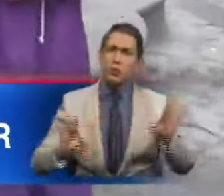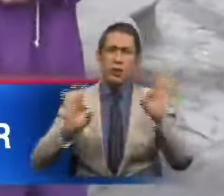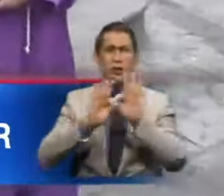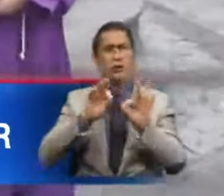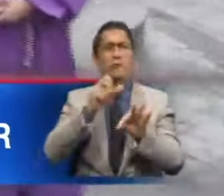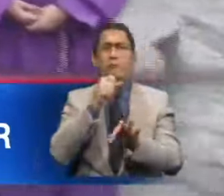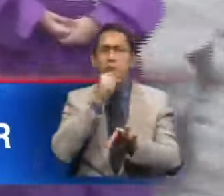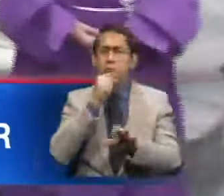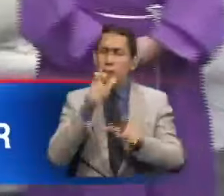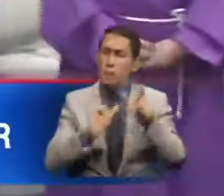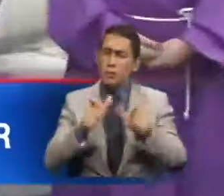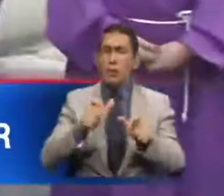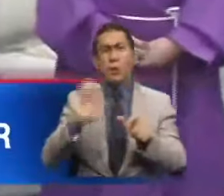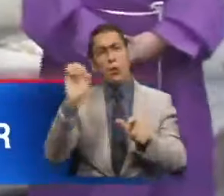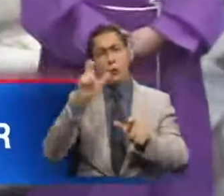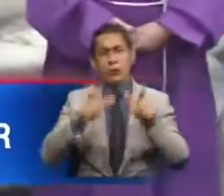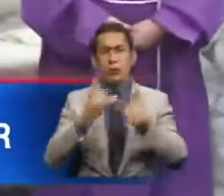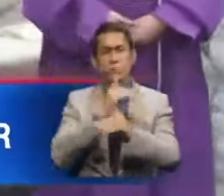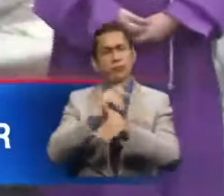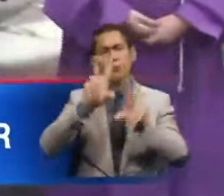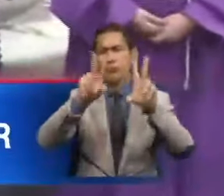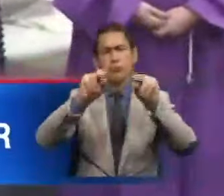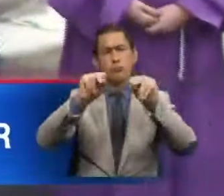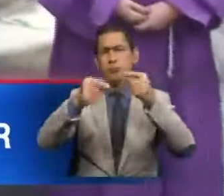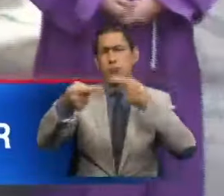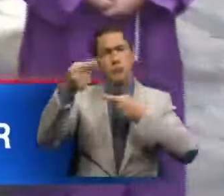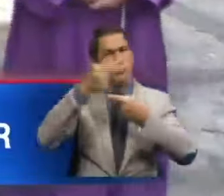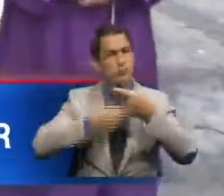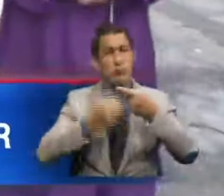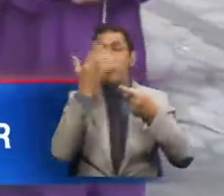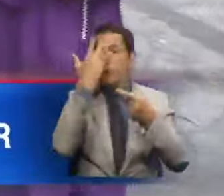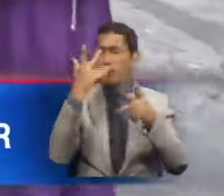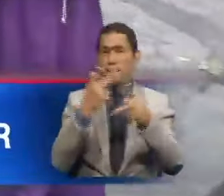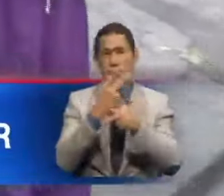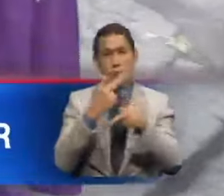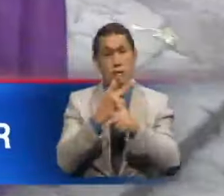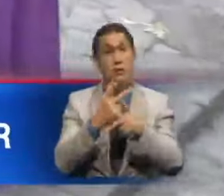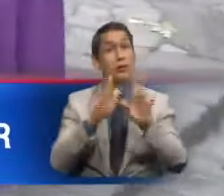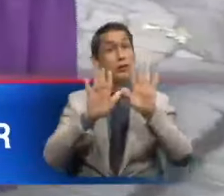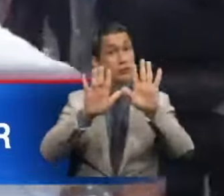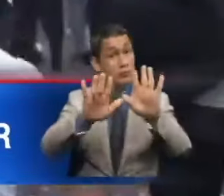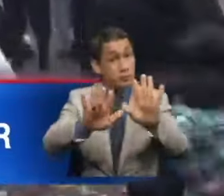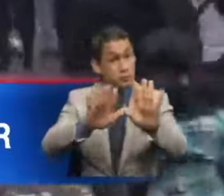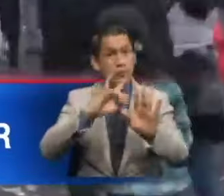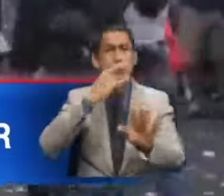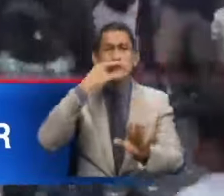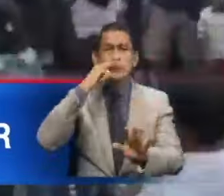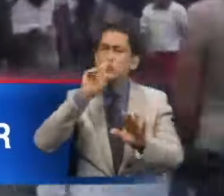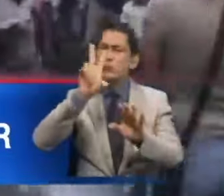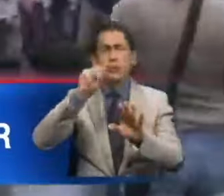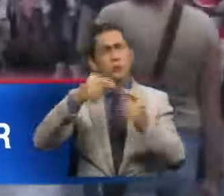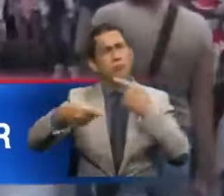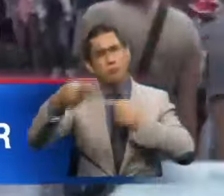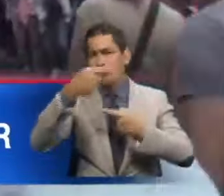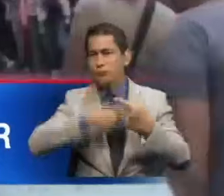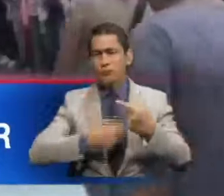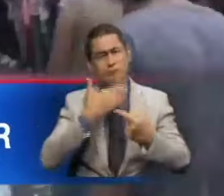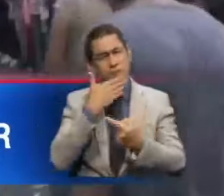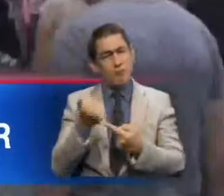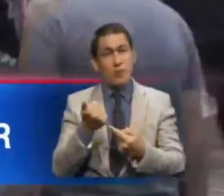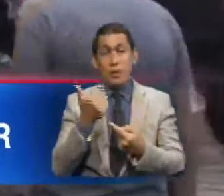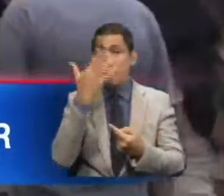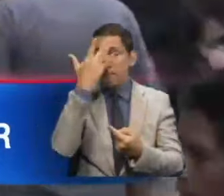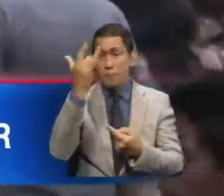edad o con ciertas discapacidades y también importante preservar a los niños, evitar las aglomeraciones. Recordemos que estos espacios también son